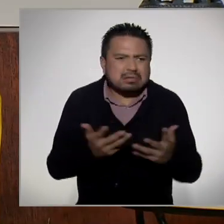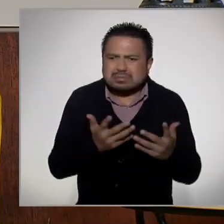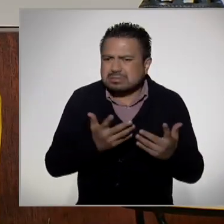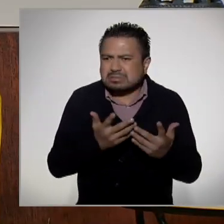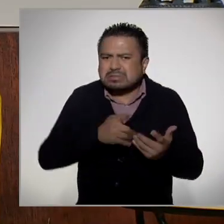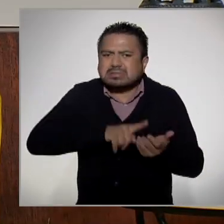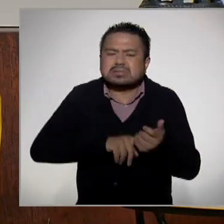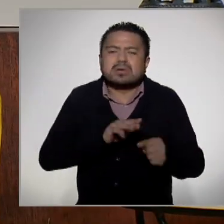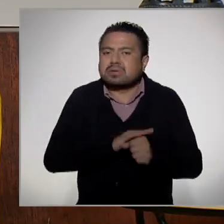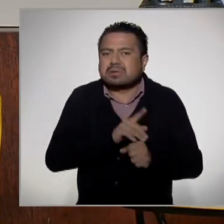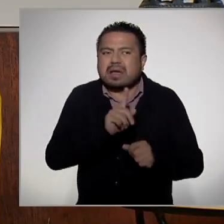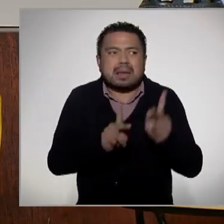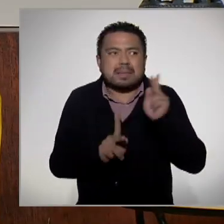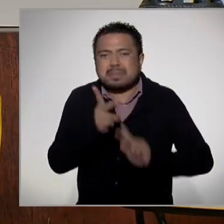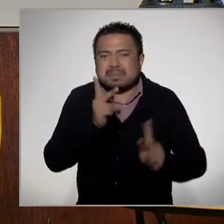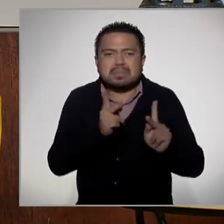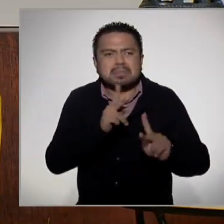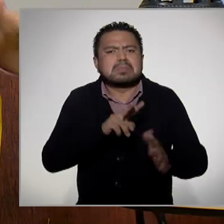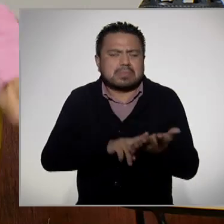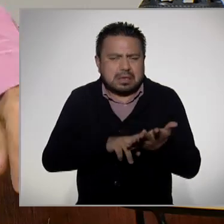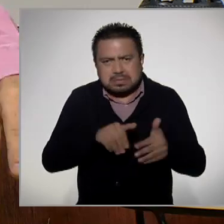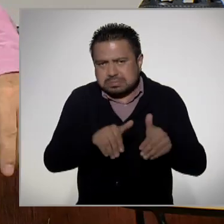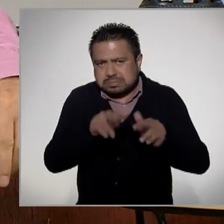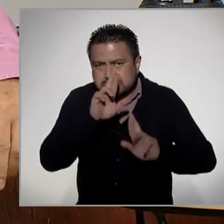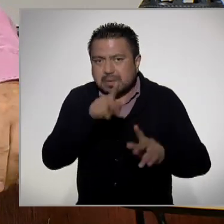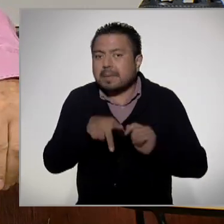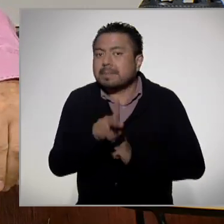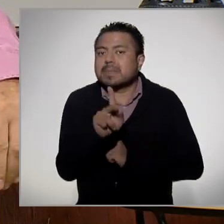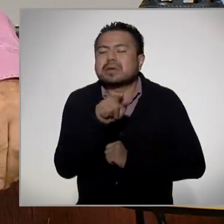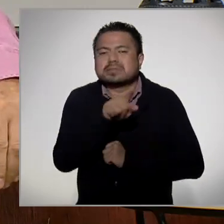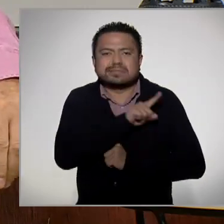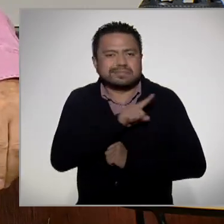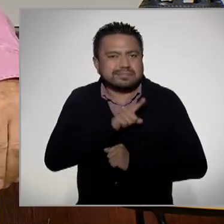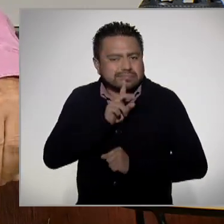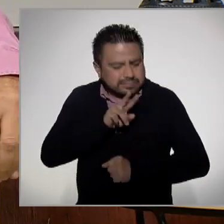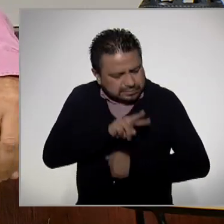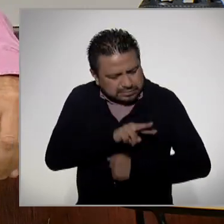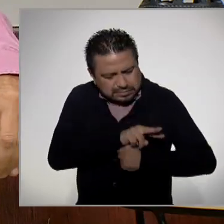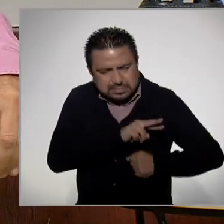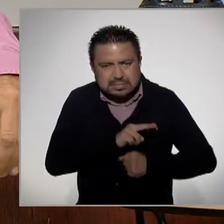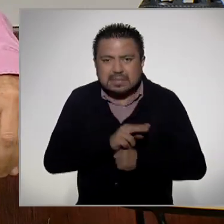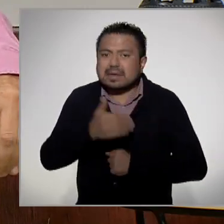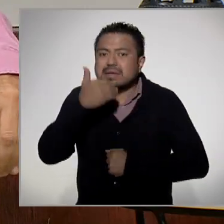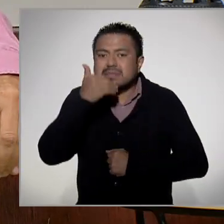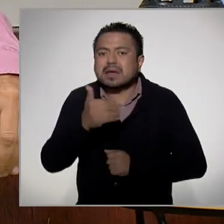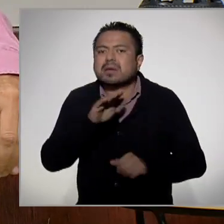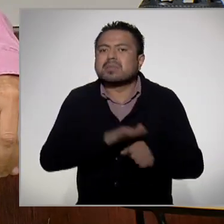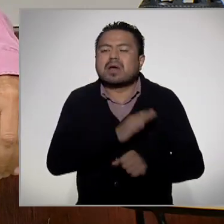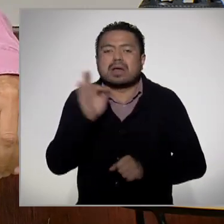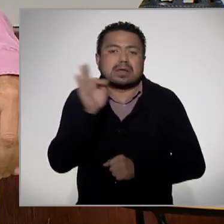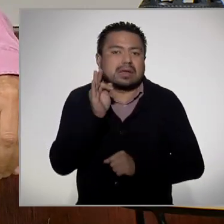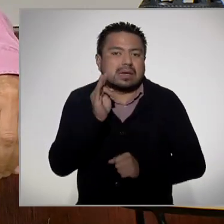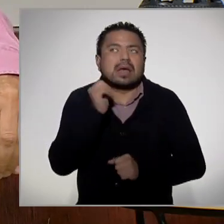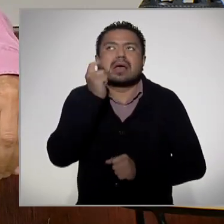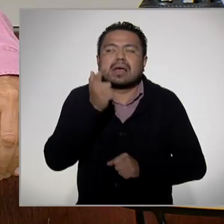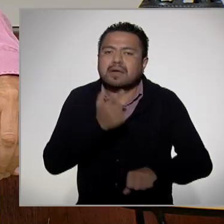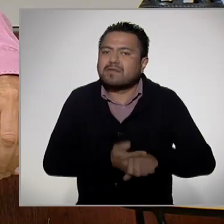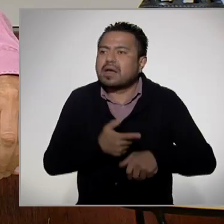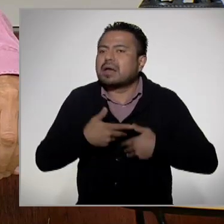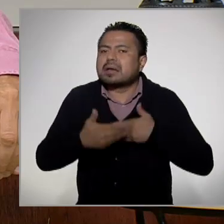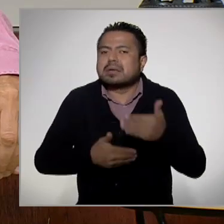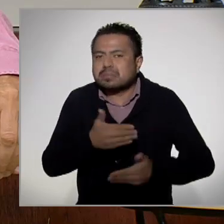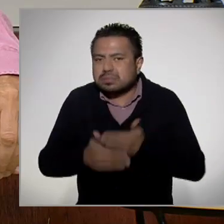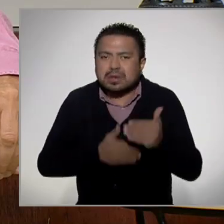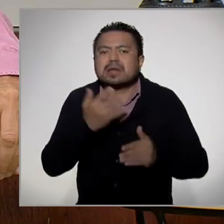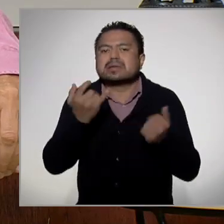en base de plantas es muy válida mientras esté supervisada y no vayas a hacer una anemia porque te falta un nutriente si no comes nada de